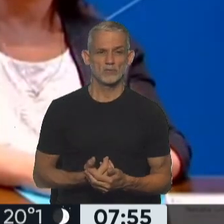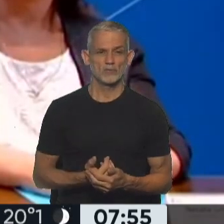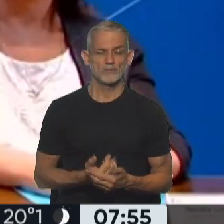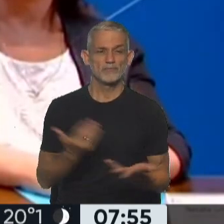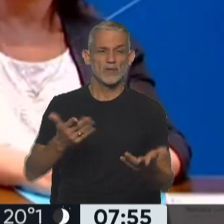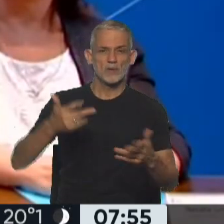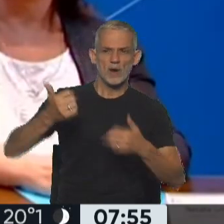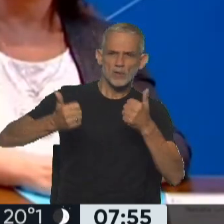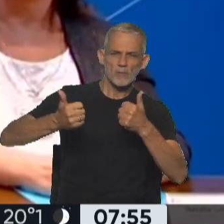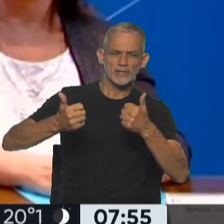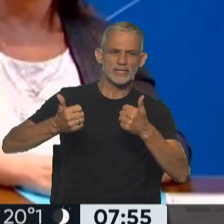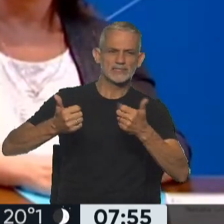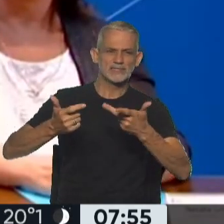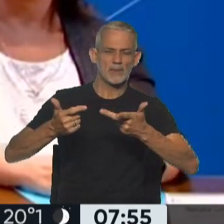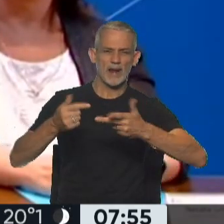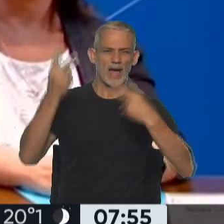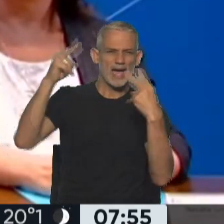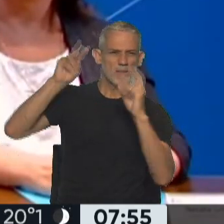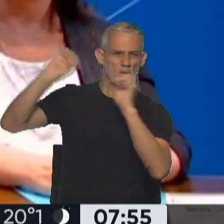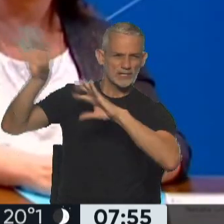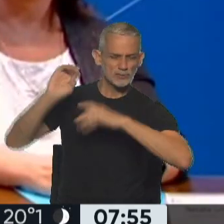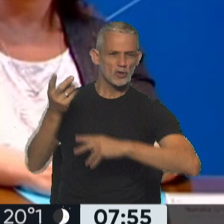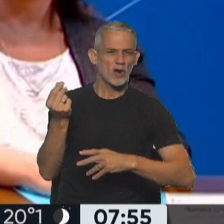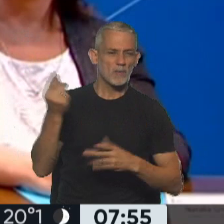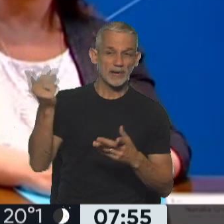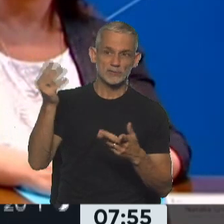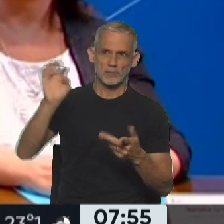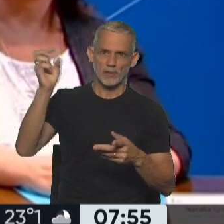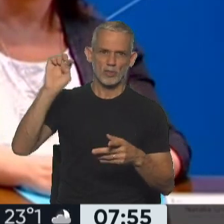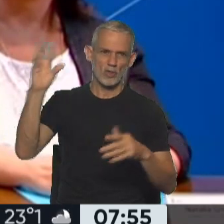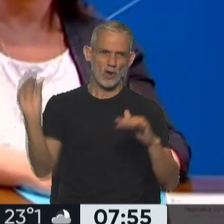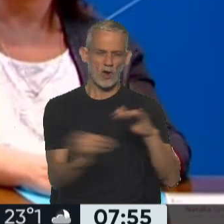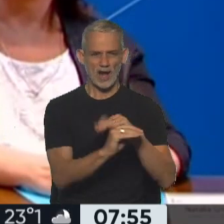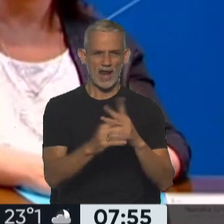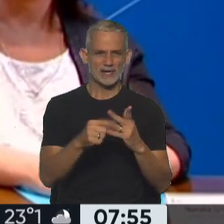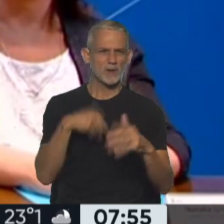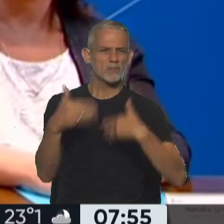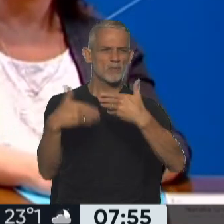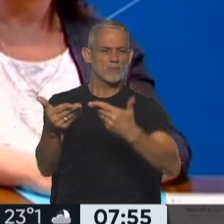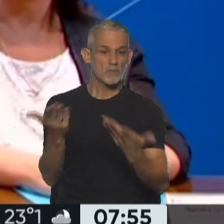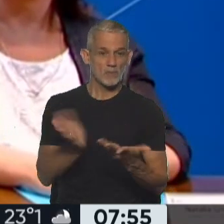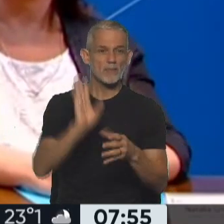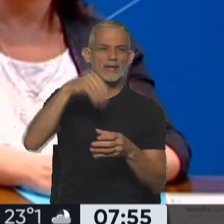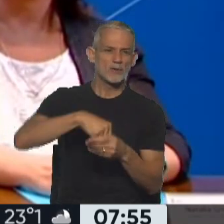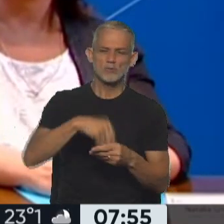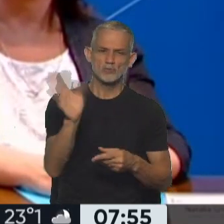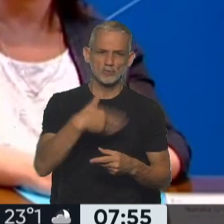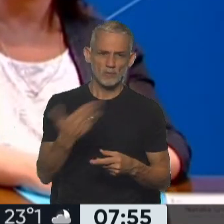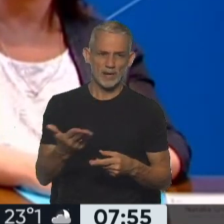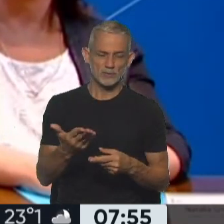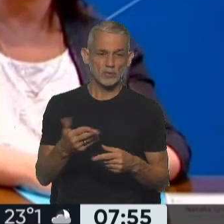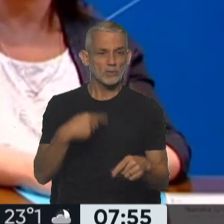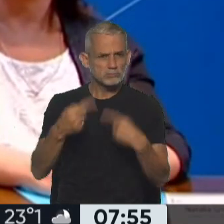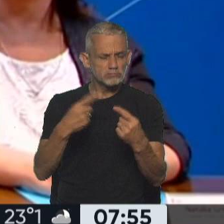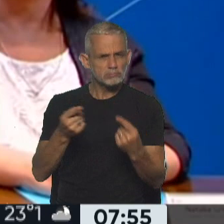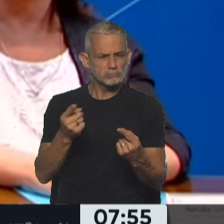competitividad a la hora de nuestras exportaciones y plantear un modelo de desarrollo con con inclusión sean sigan siendo